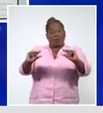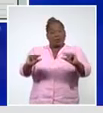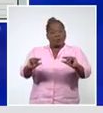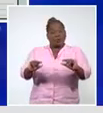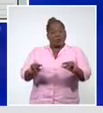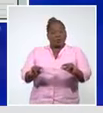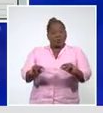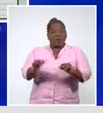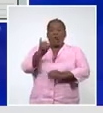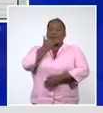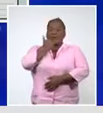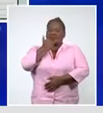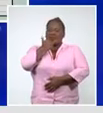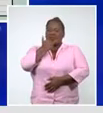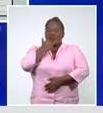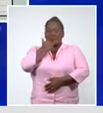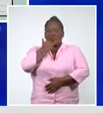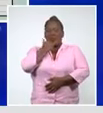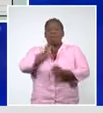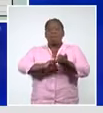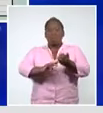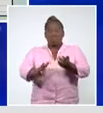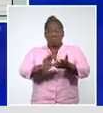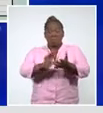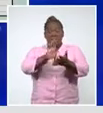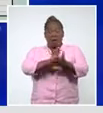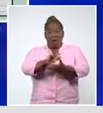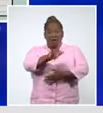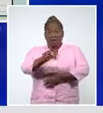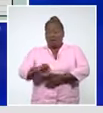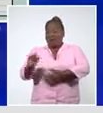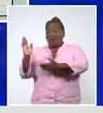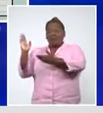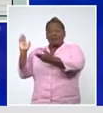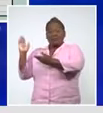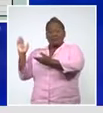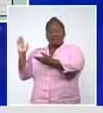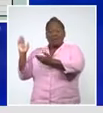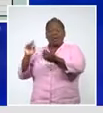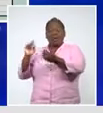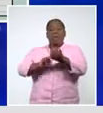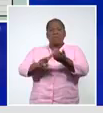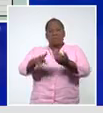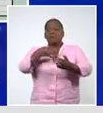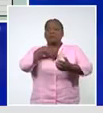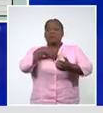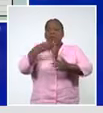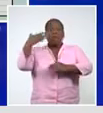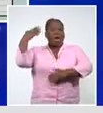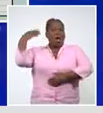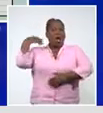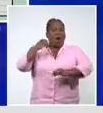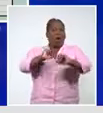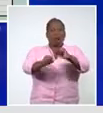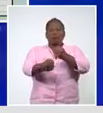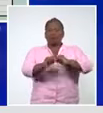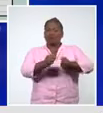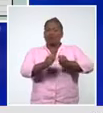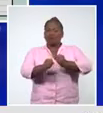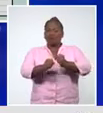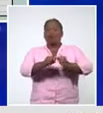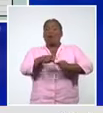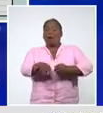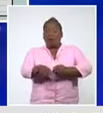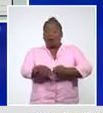incidencia. Mayabeque, que es una provincia que había mantenido un control con mucho riesgo por la posición que